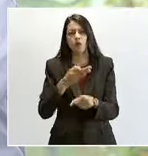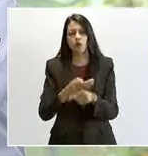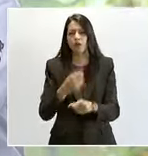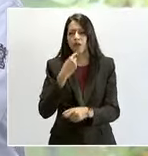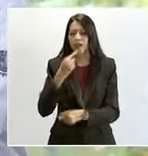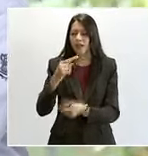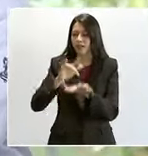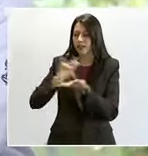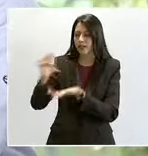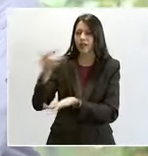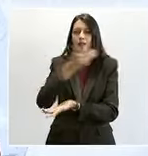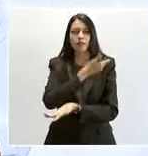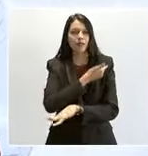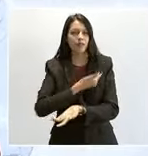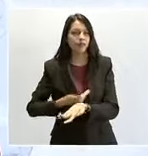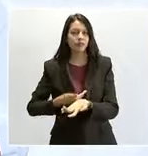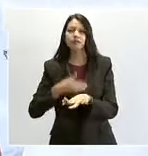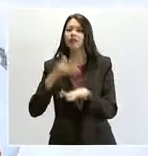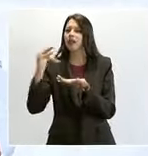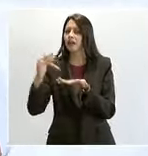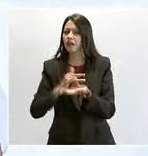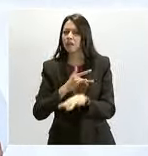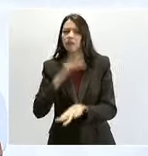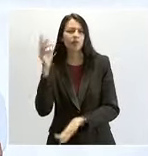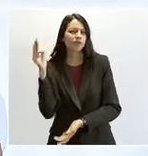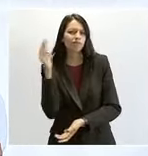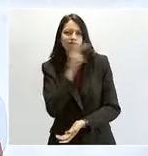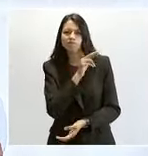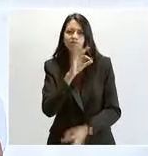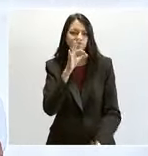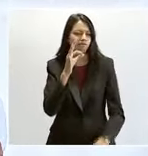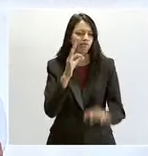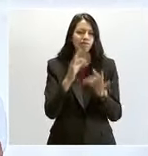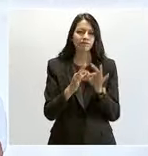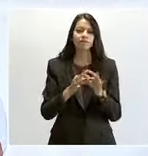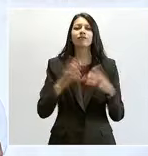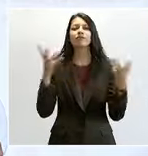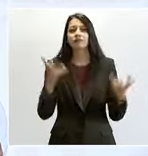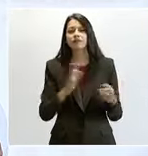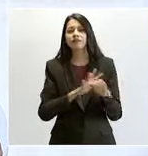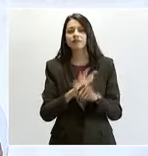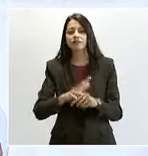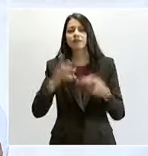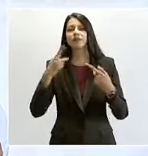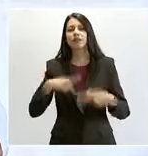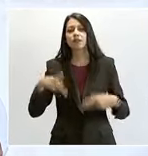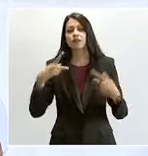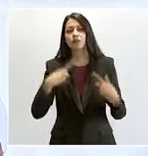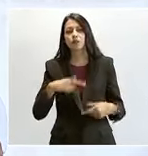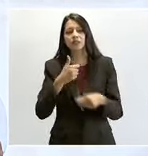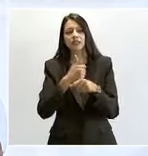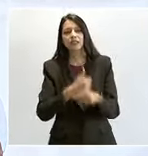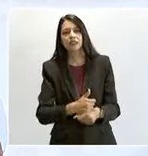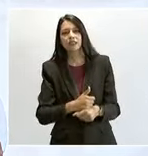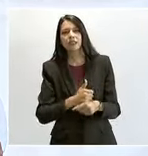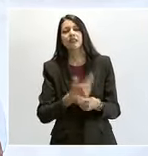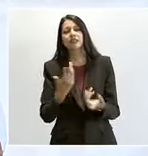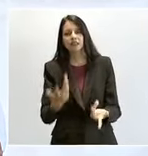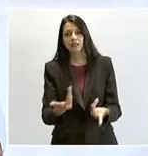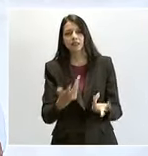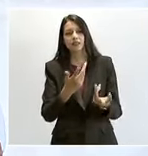el apoyo oportuno inmediato que se brindó a los damnificados del temblor